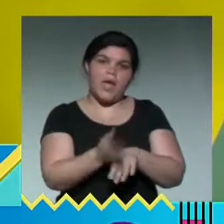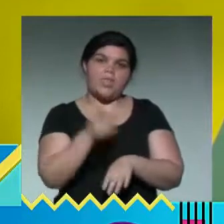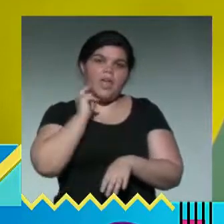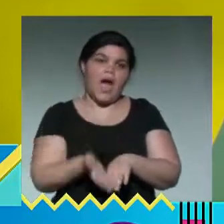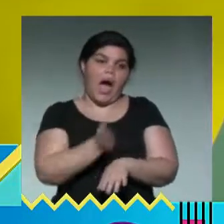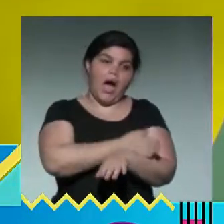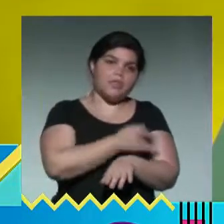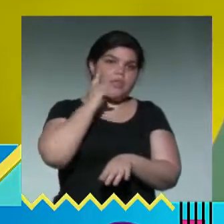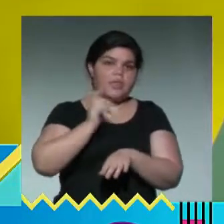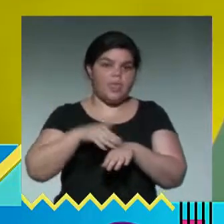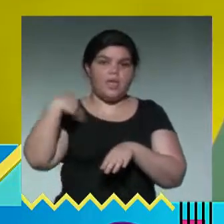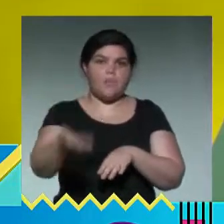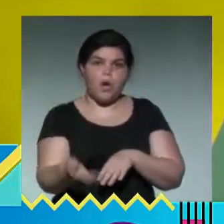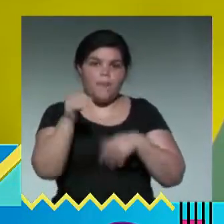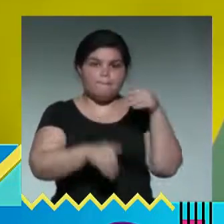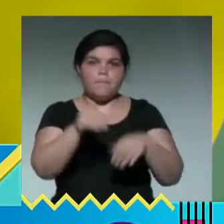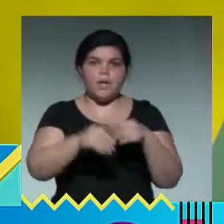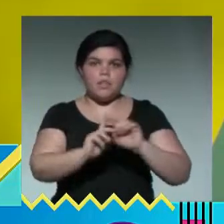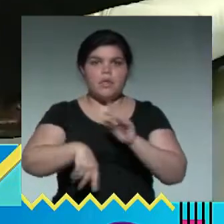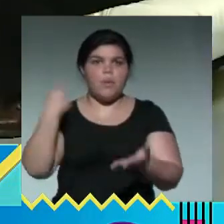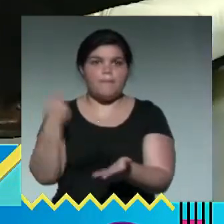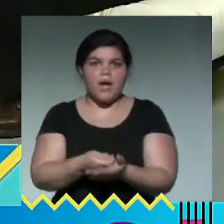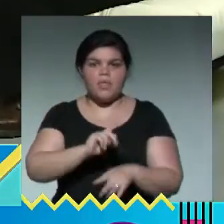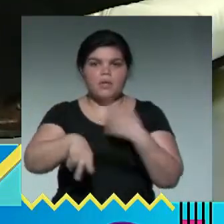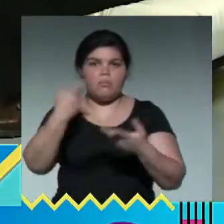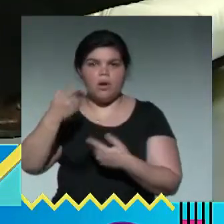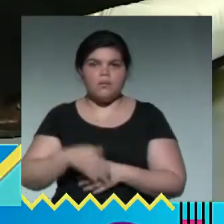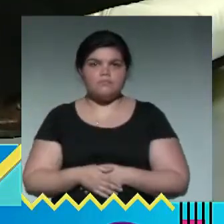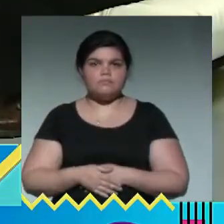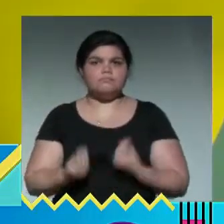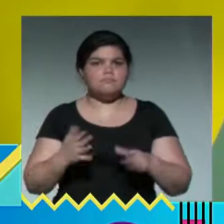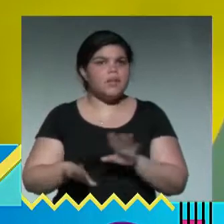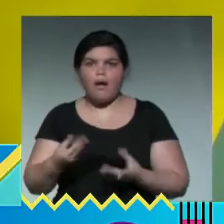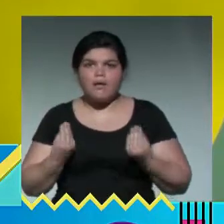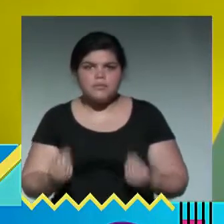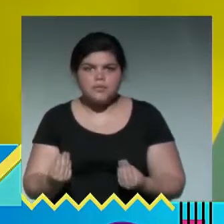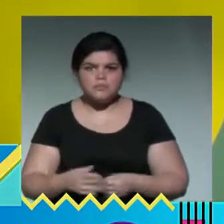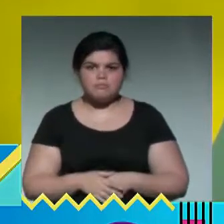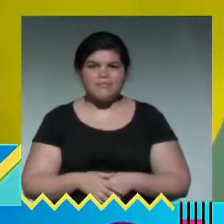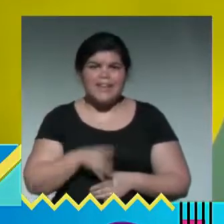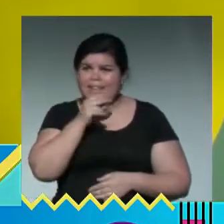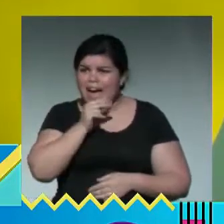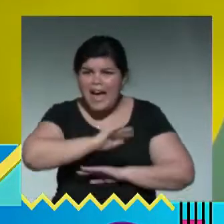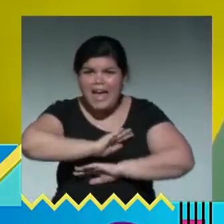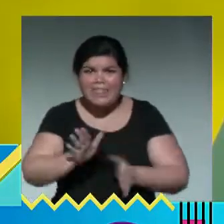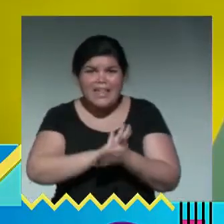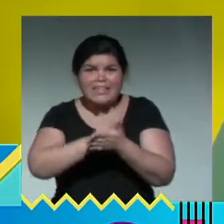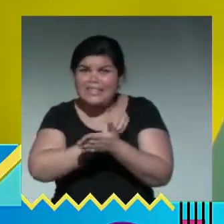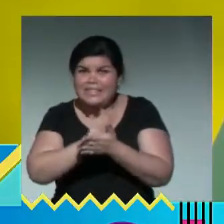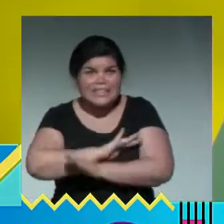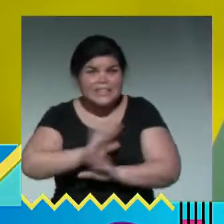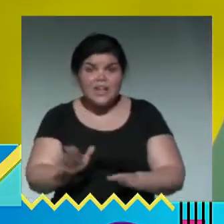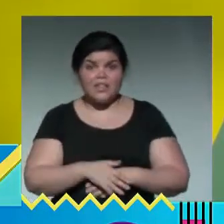unos días después, les dan una paga y después se olvidan. Entonces, ¿de qué nos sirve que hablemos del respeto por la